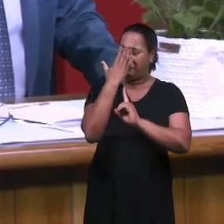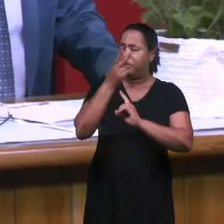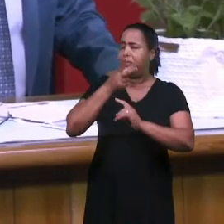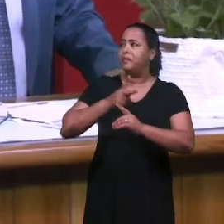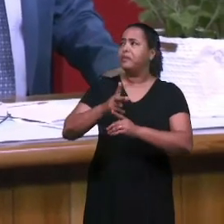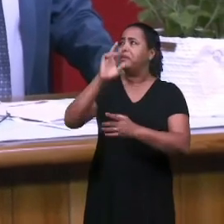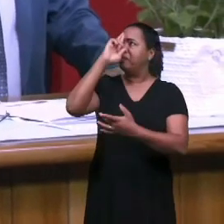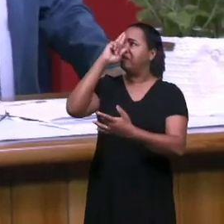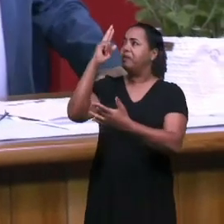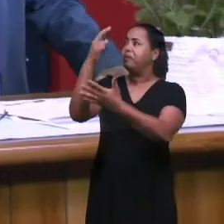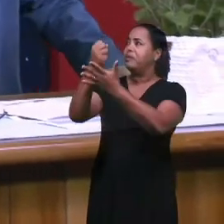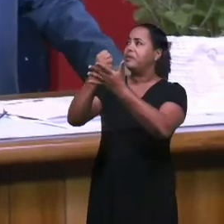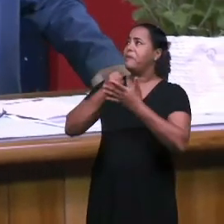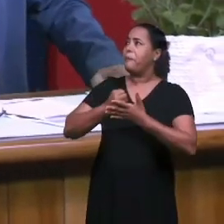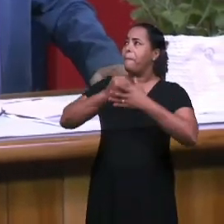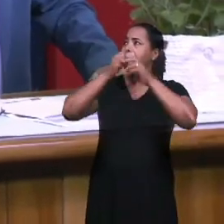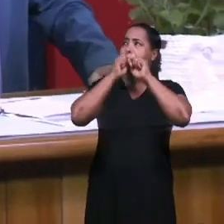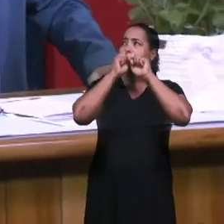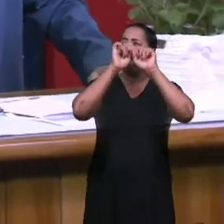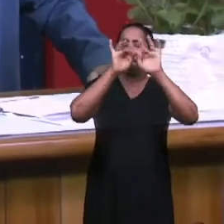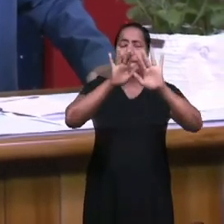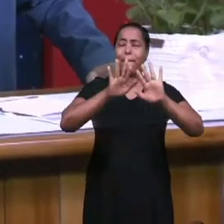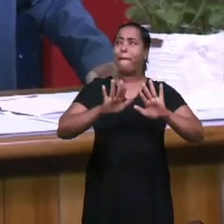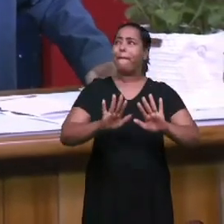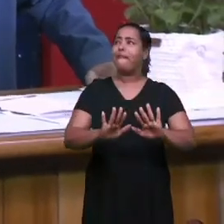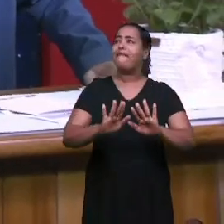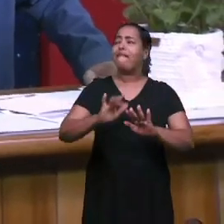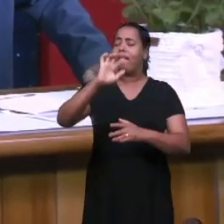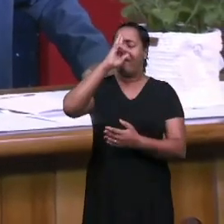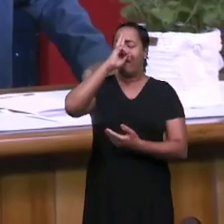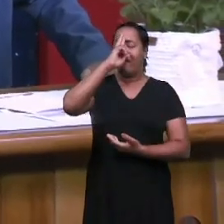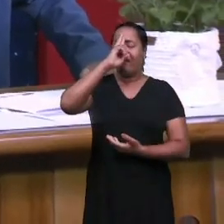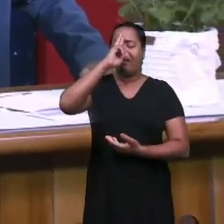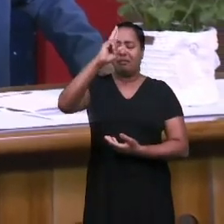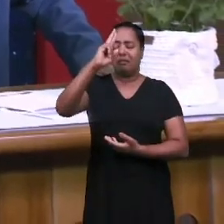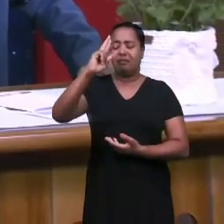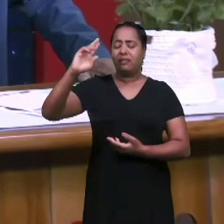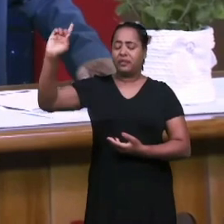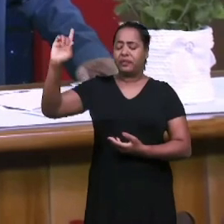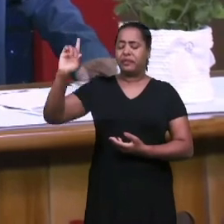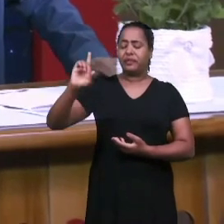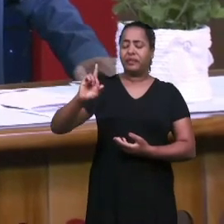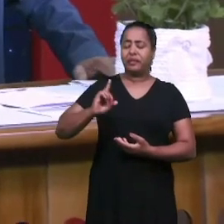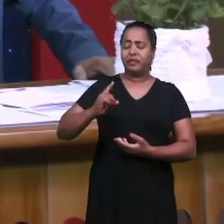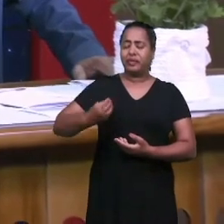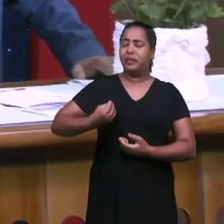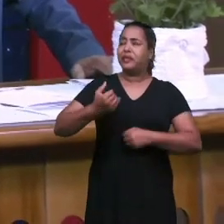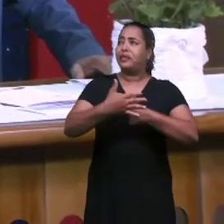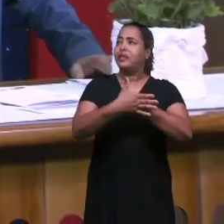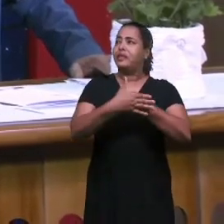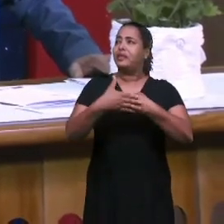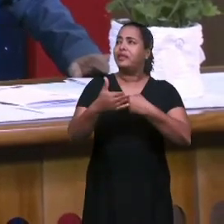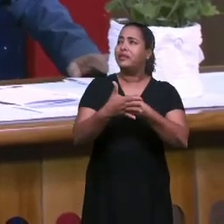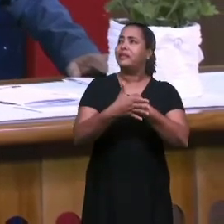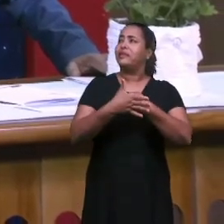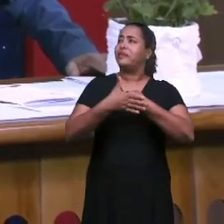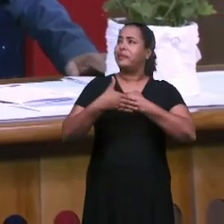No faltó de tu recurso, no faltó tu bendición, no nos faltó tu presencia, tu